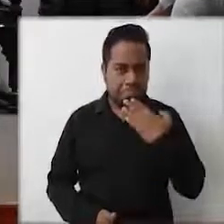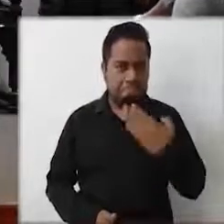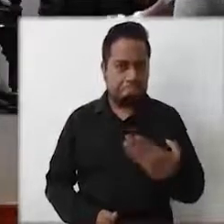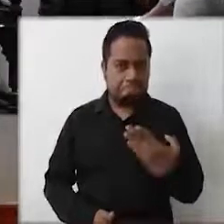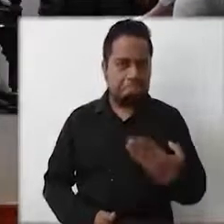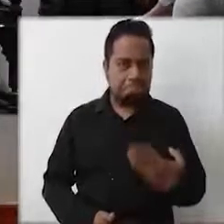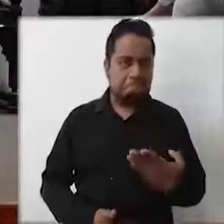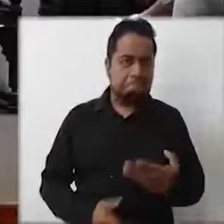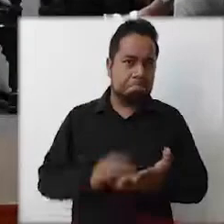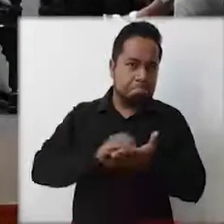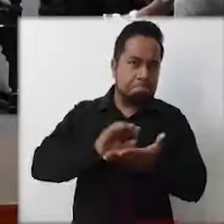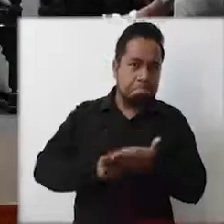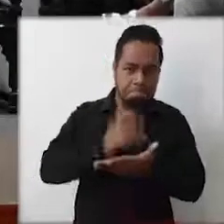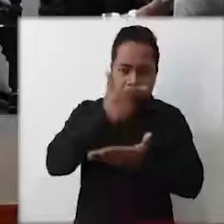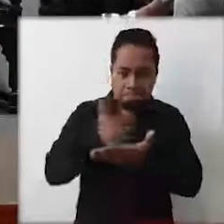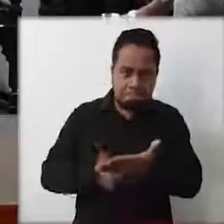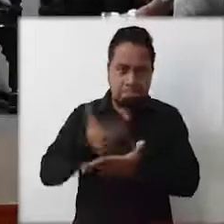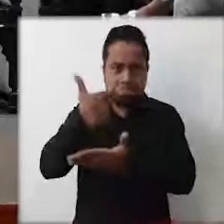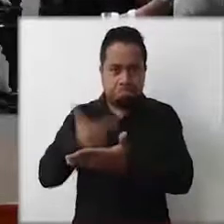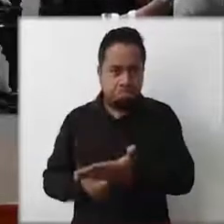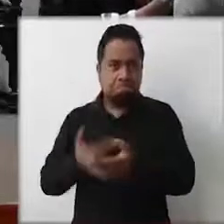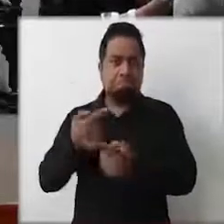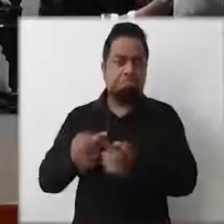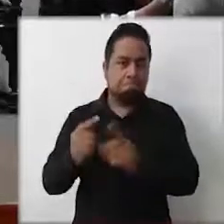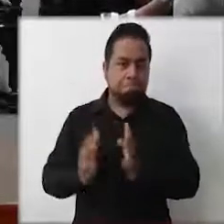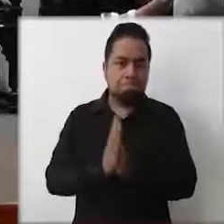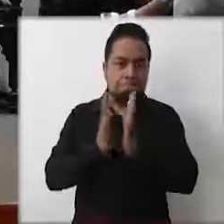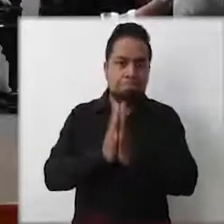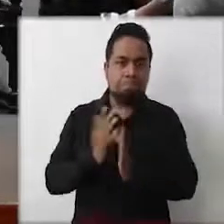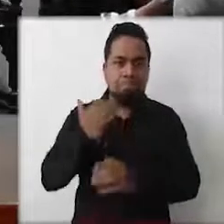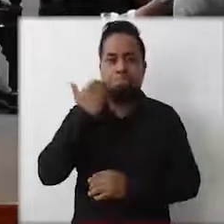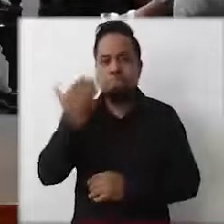Comisión Económica se pregunta si es de aprobarse el dictamen con número